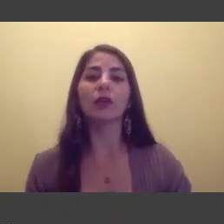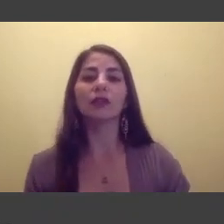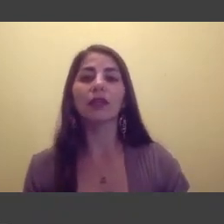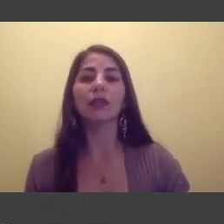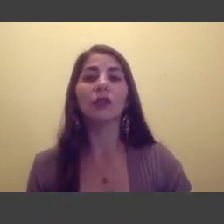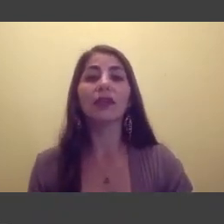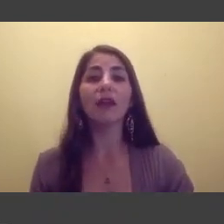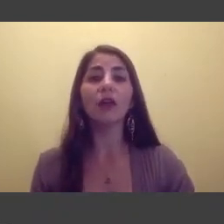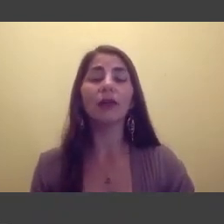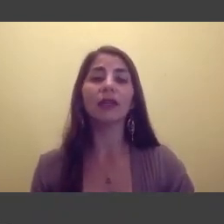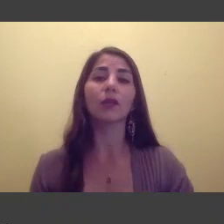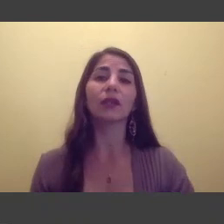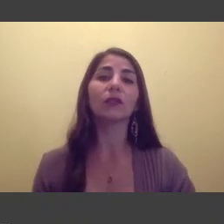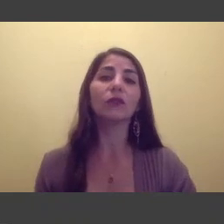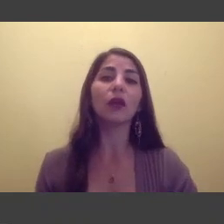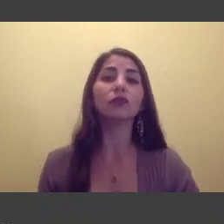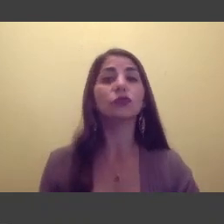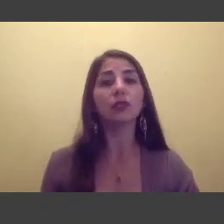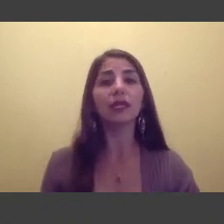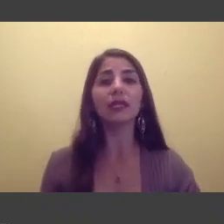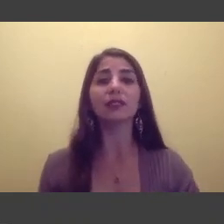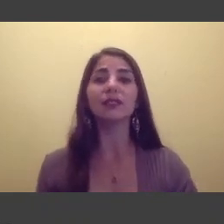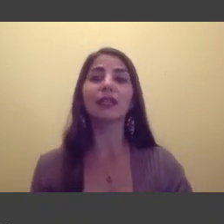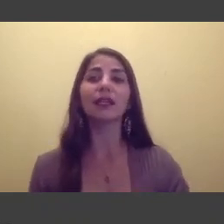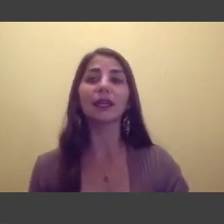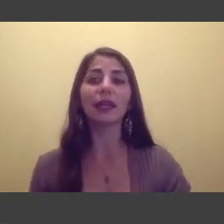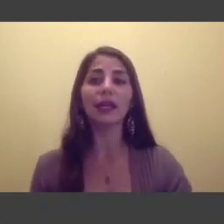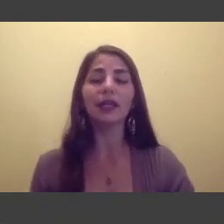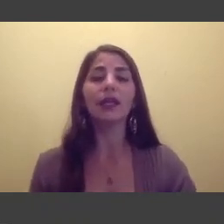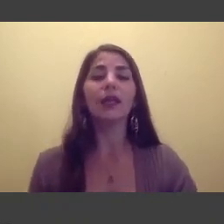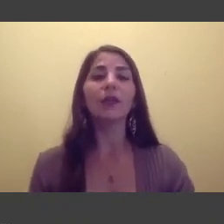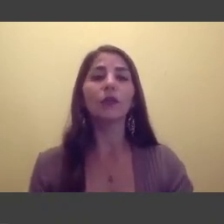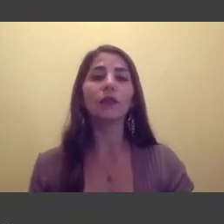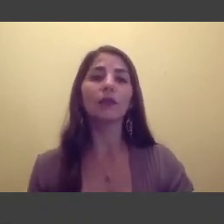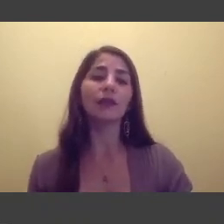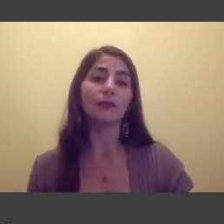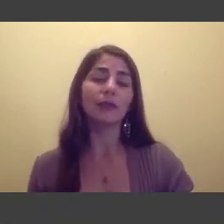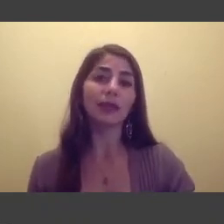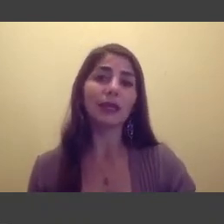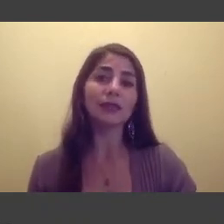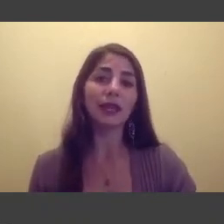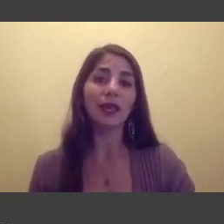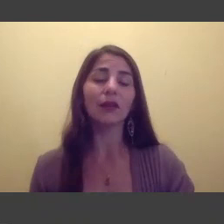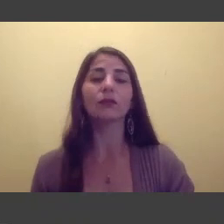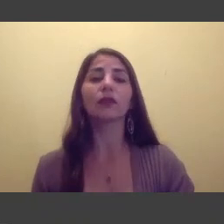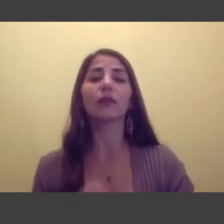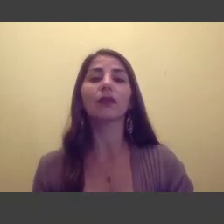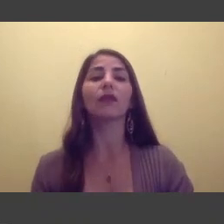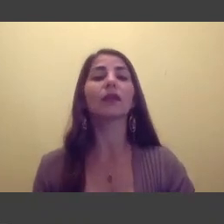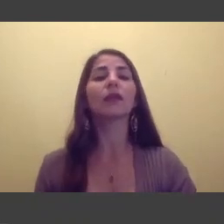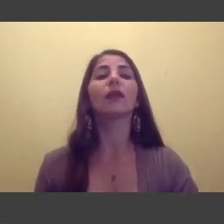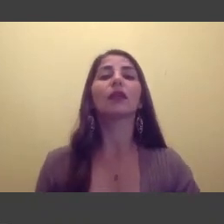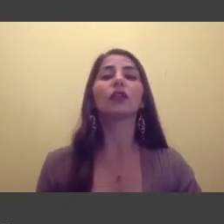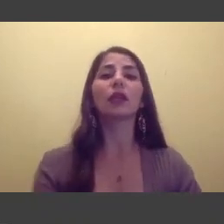Mi correo está descrito ahí abajo para que cualquier duda, consulta que necesiten aclarar, muy bienvenida sea, ustedes